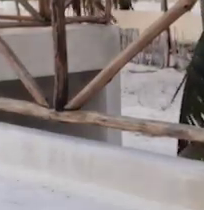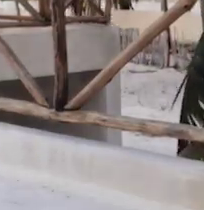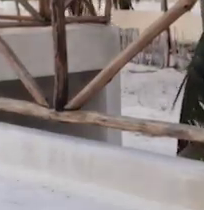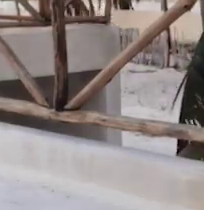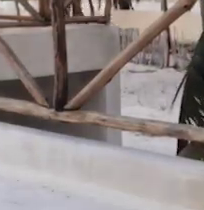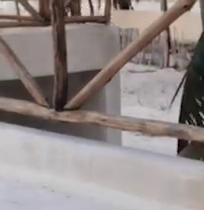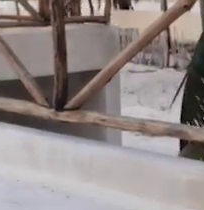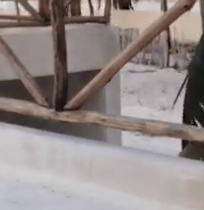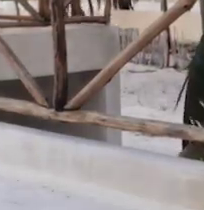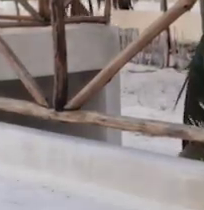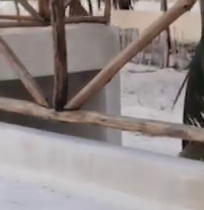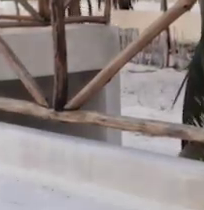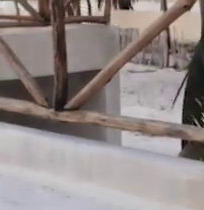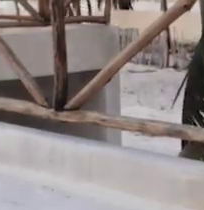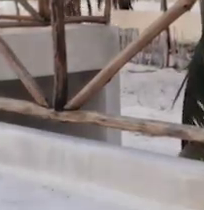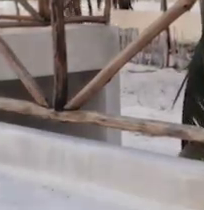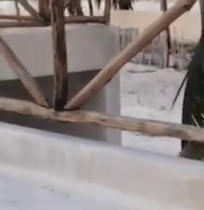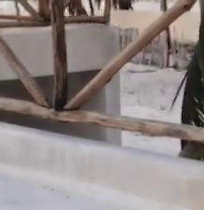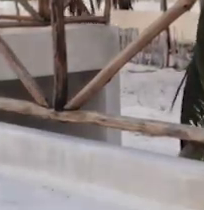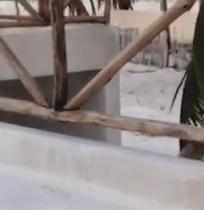Otra vez.